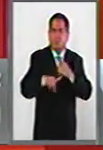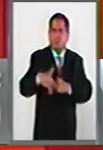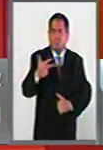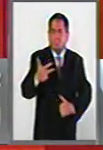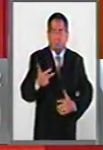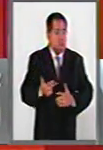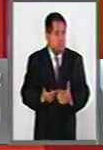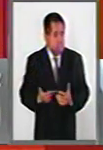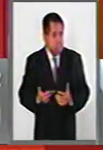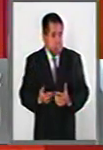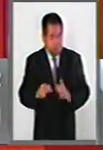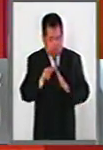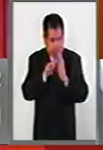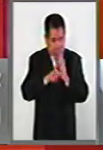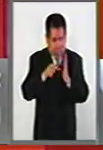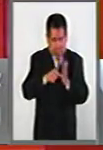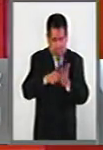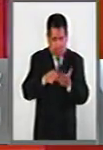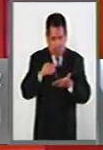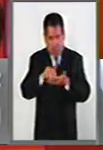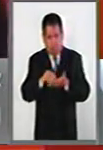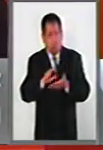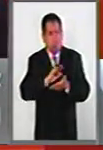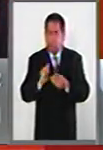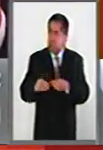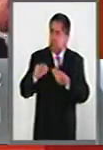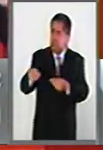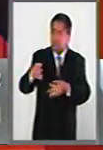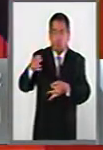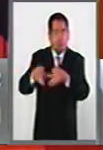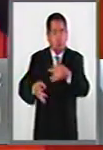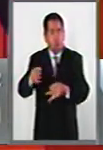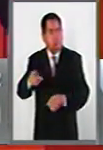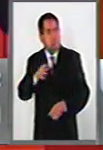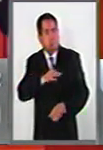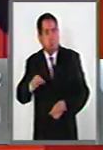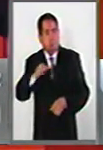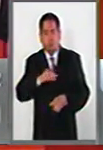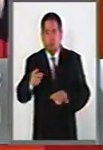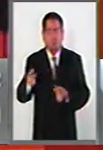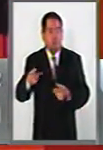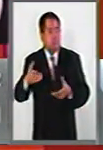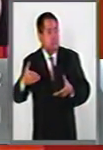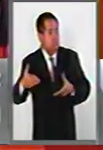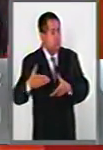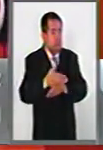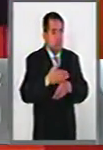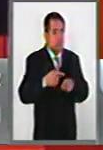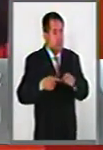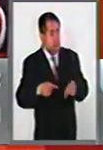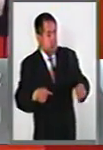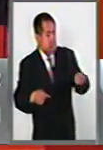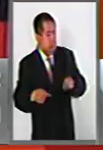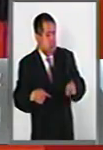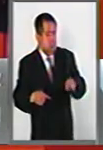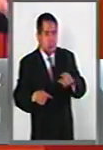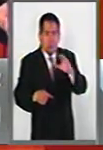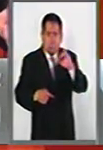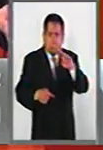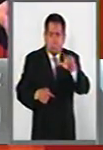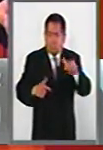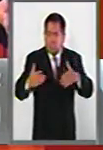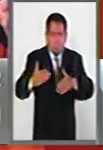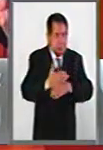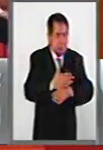en el dictamen que permiten a los tribunales militares realizar diligencias respecto de personas y bienes de